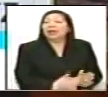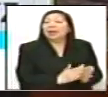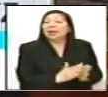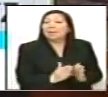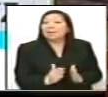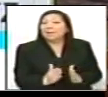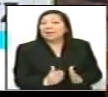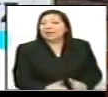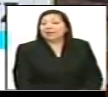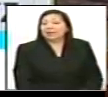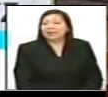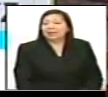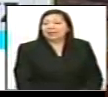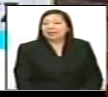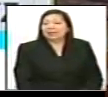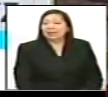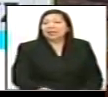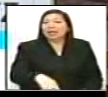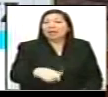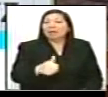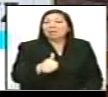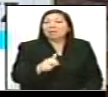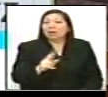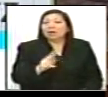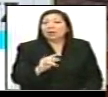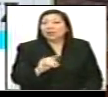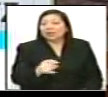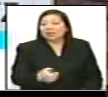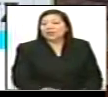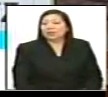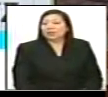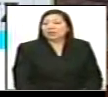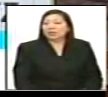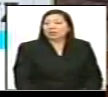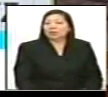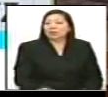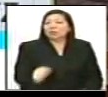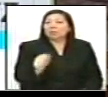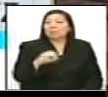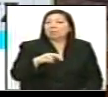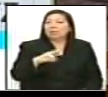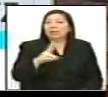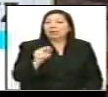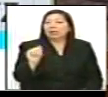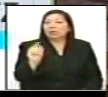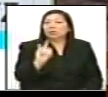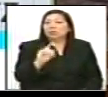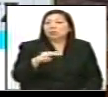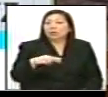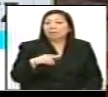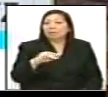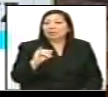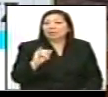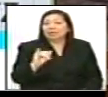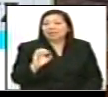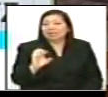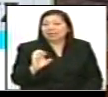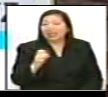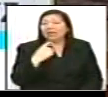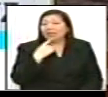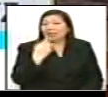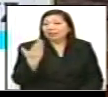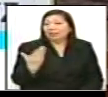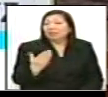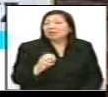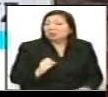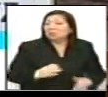del caso de Paulina Arpaz y Claudia Coari, María Sumire, etcétera, en las municipalidades. También